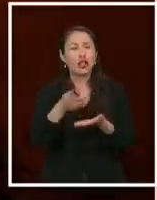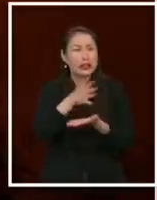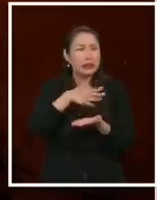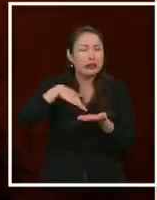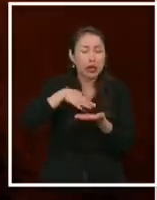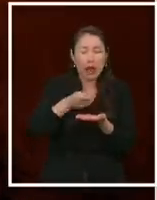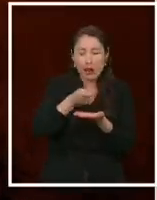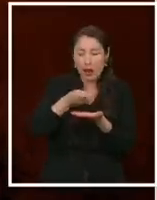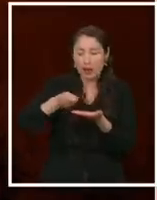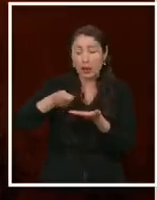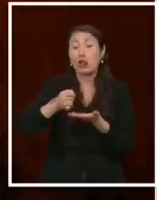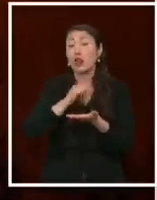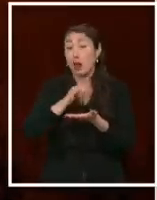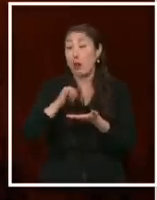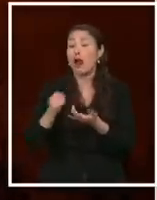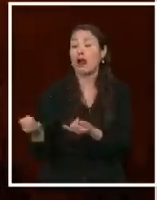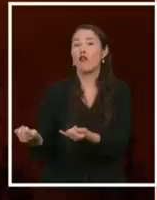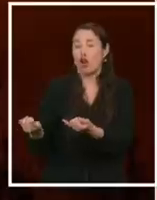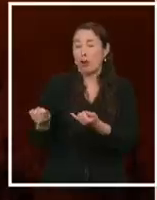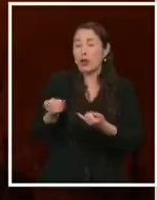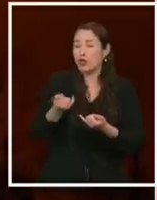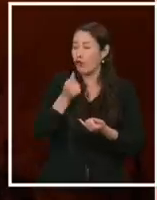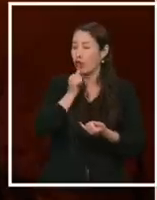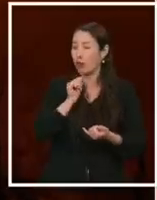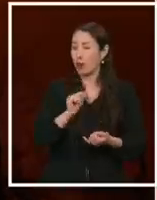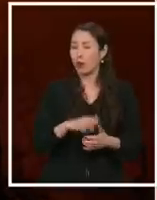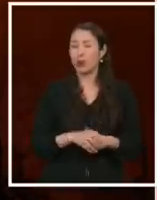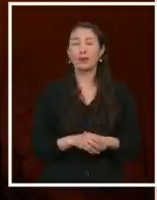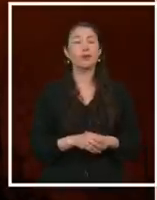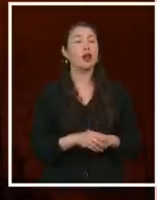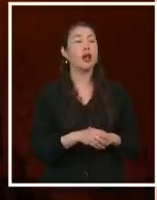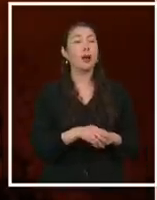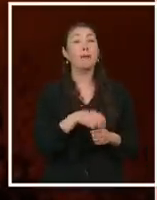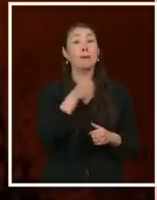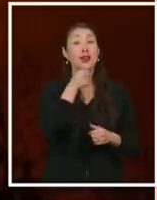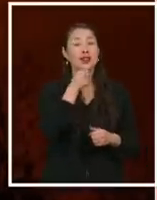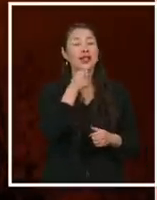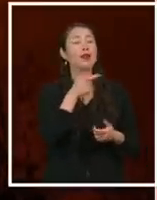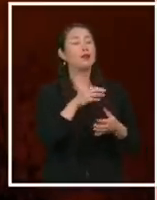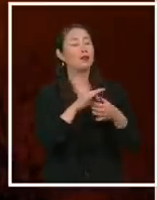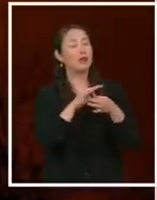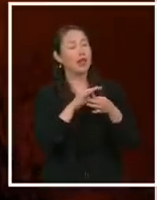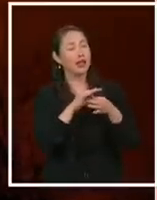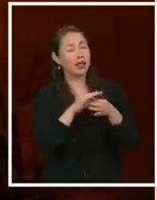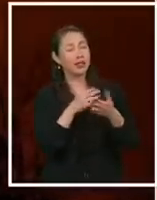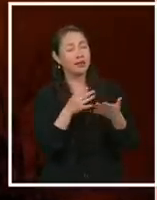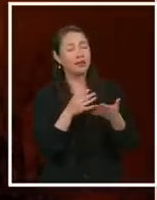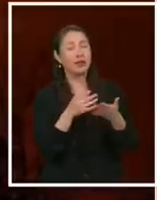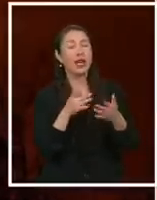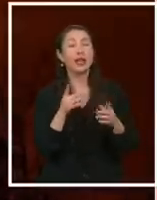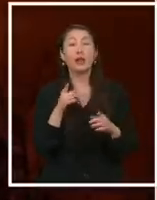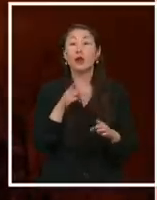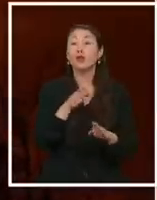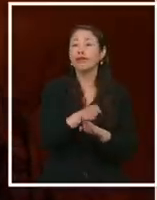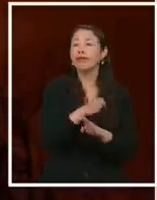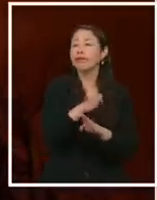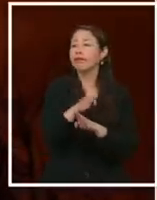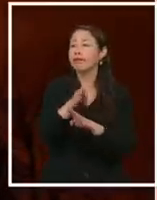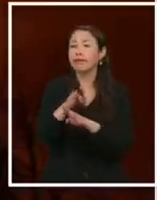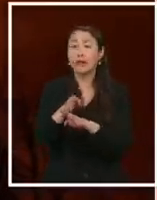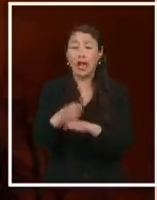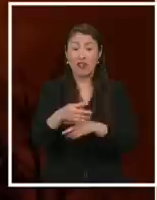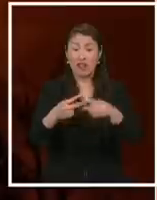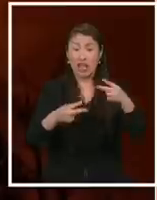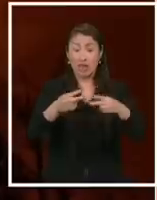información en unos momentos. Bien, Soledad Rodríguez, desde Sausalito. Estamos desplegados en toda la